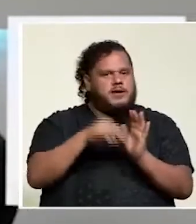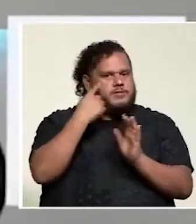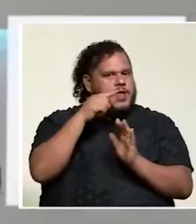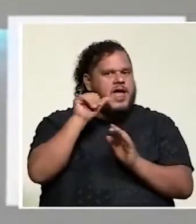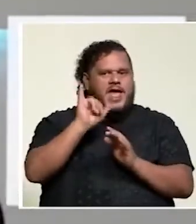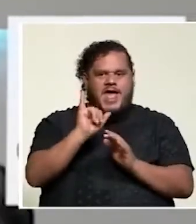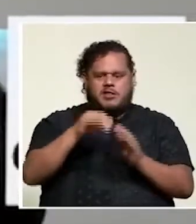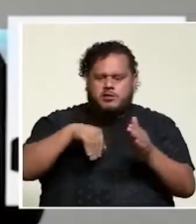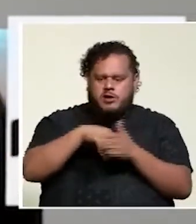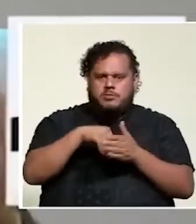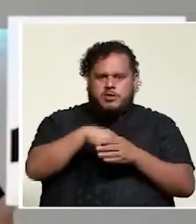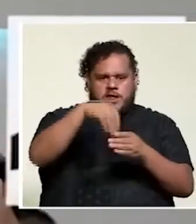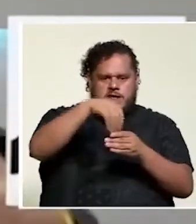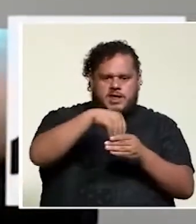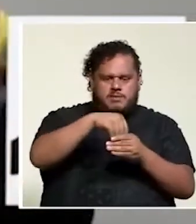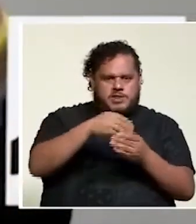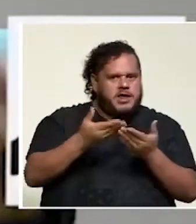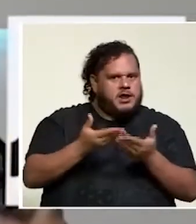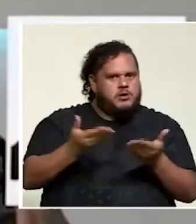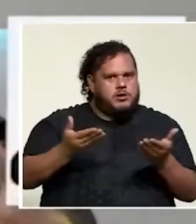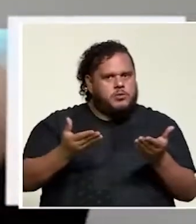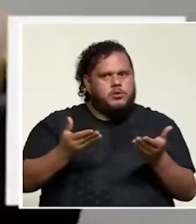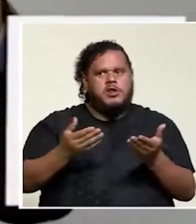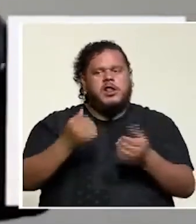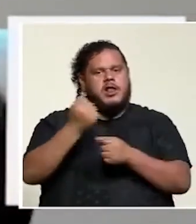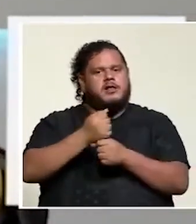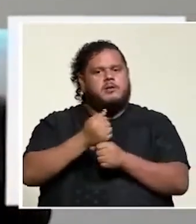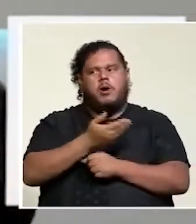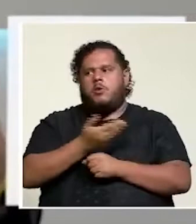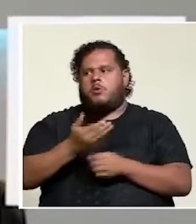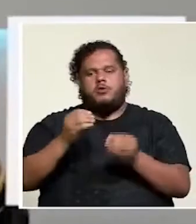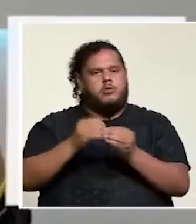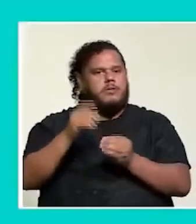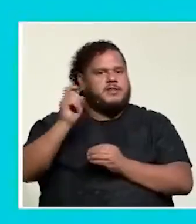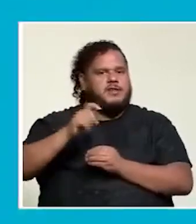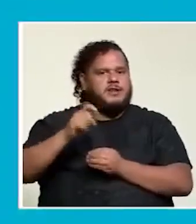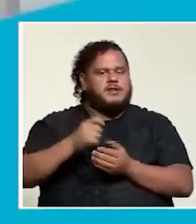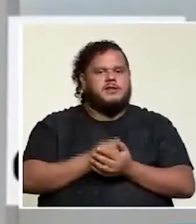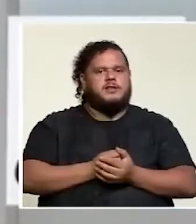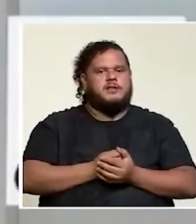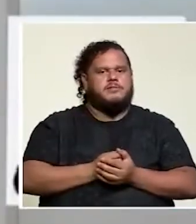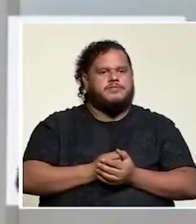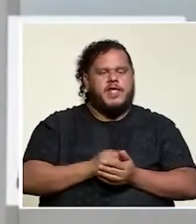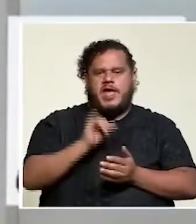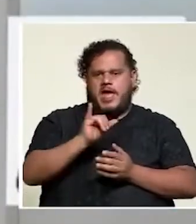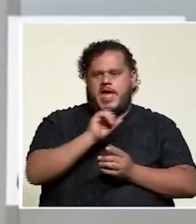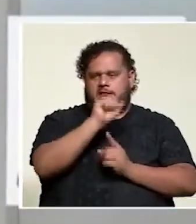es invertir los recursos en obra cuando más se necesita. Este